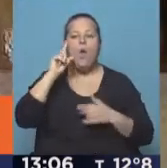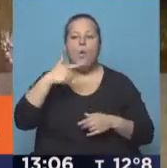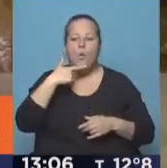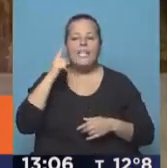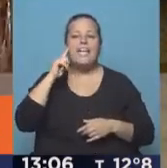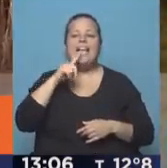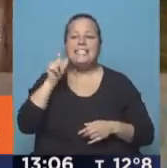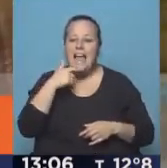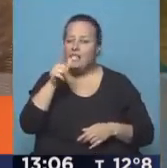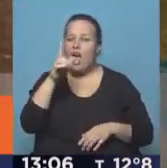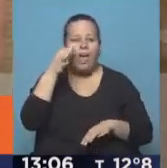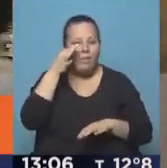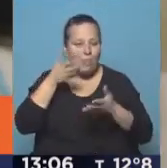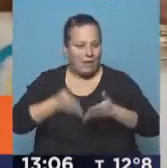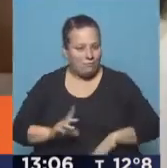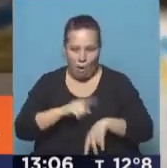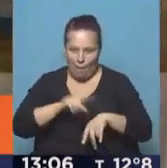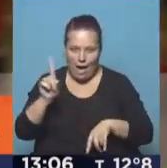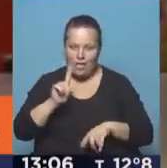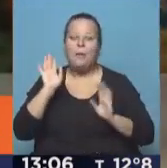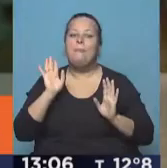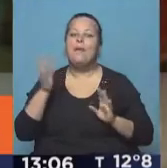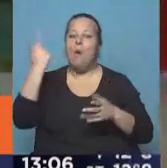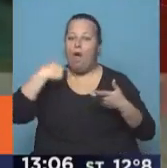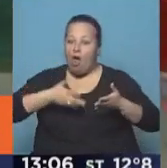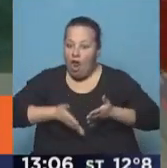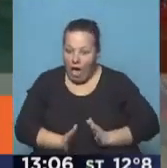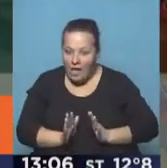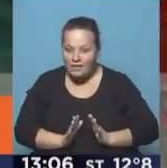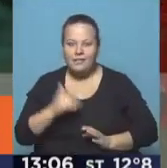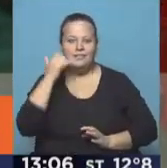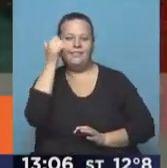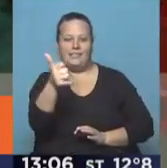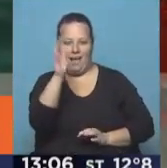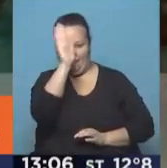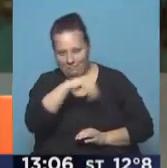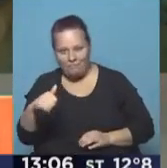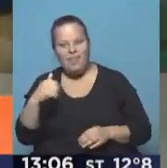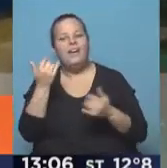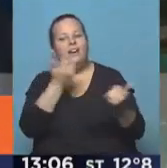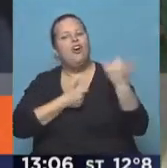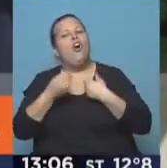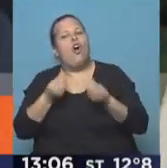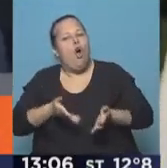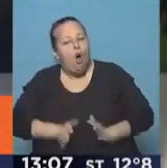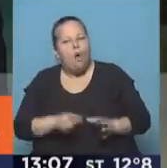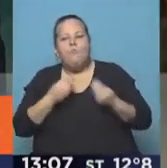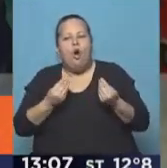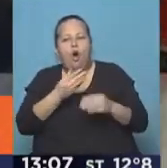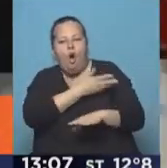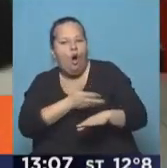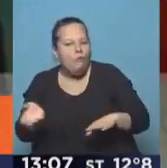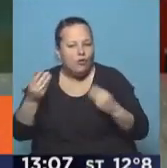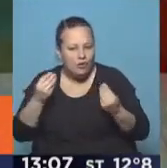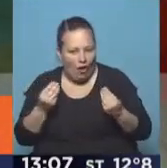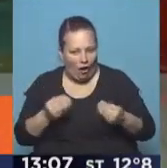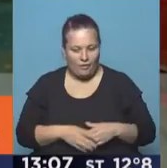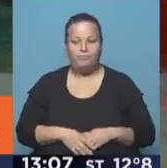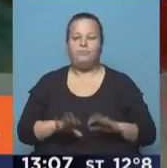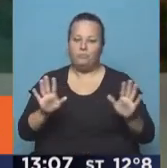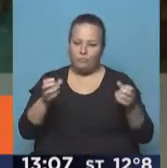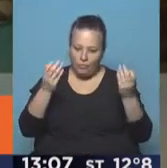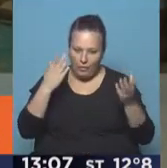que él no estuvo en el parto en el momento, pero apenas nació, lo llamaron. Contanos cómo fue el parto, cómo fue toda esa situación.